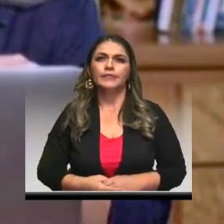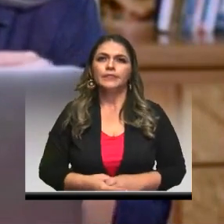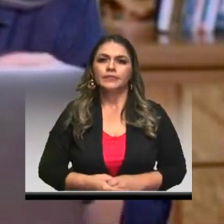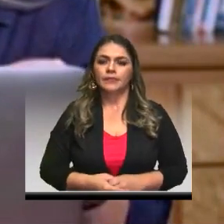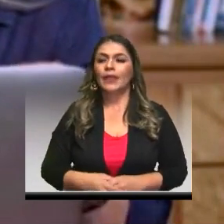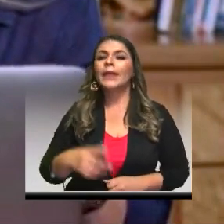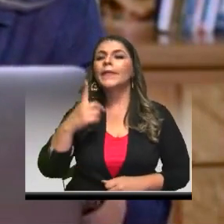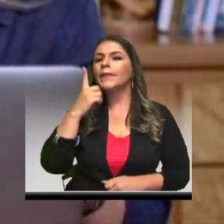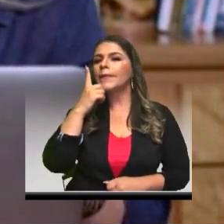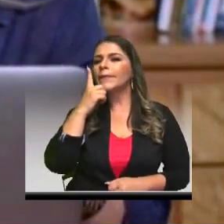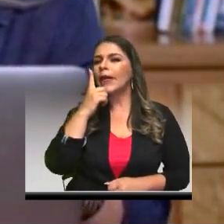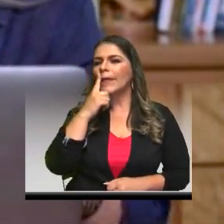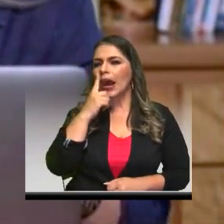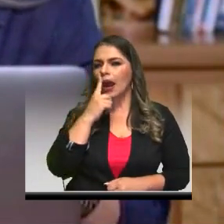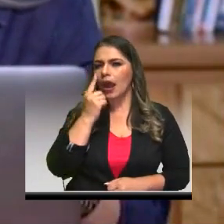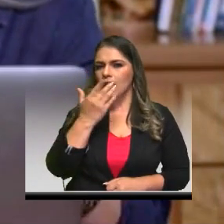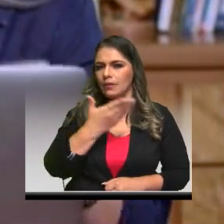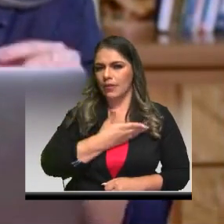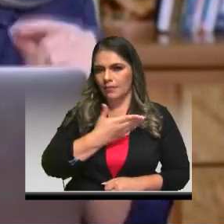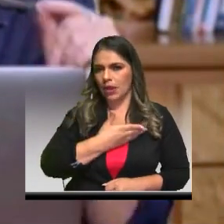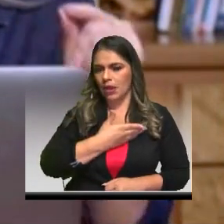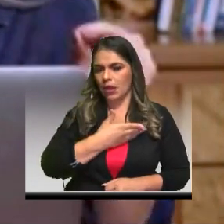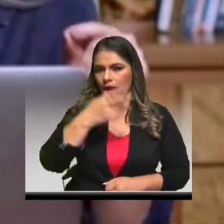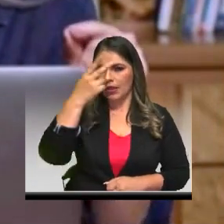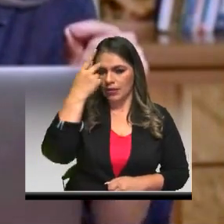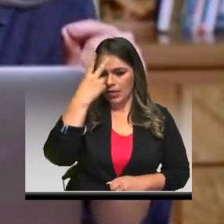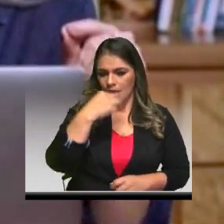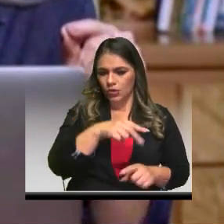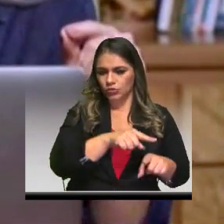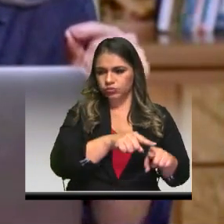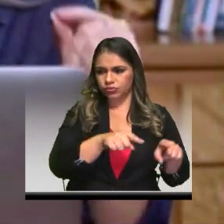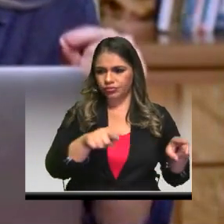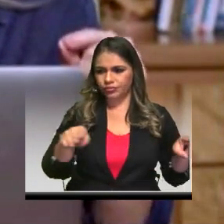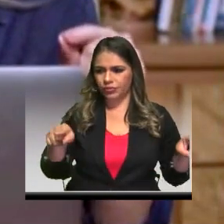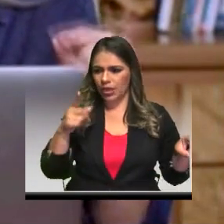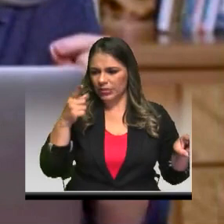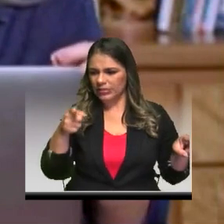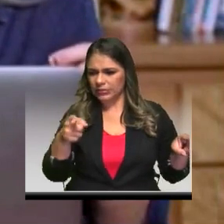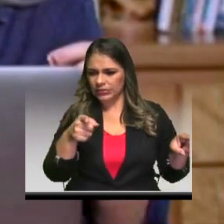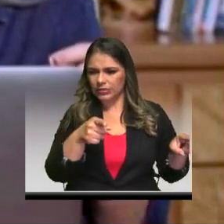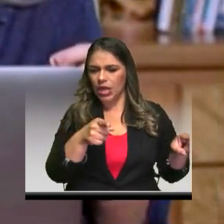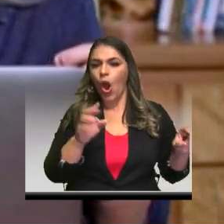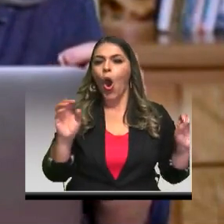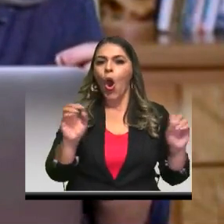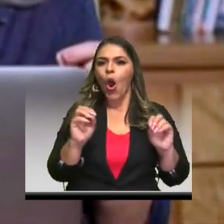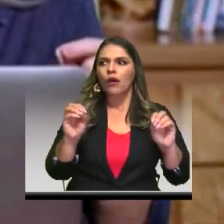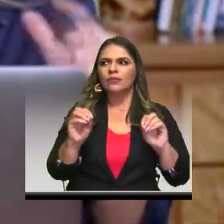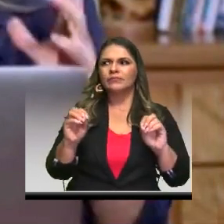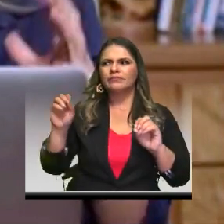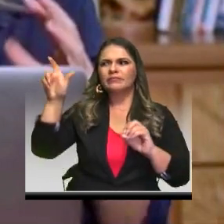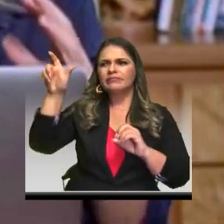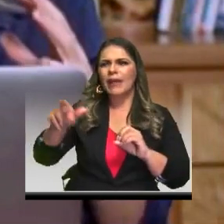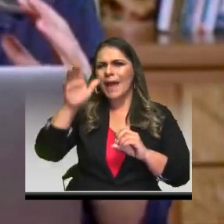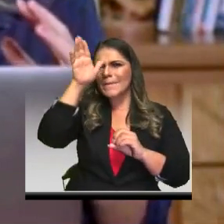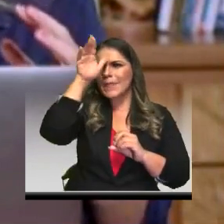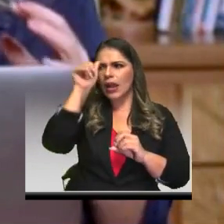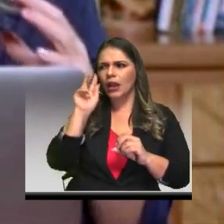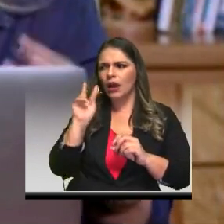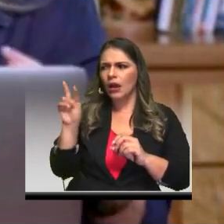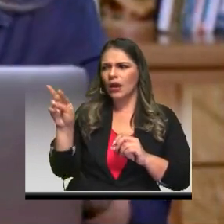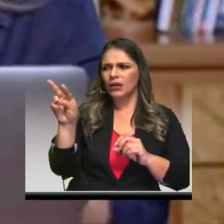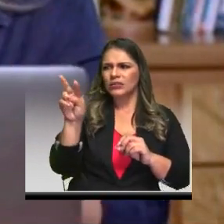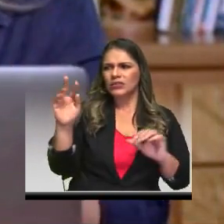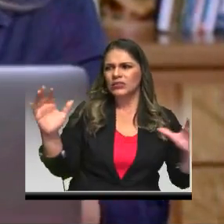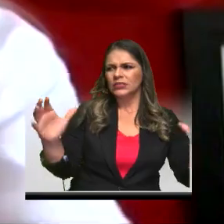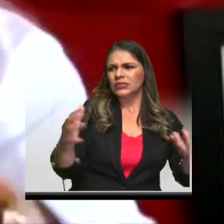un psicópata, un asesino en serie, un violador cerca a nuestros seres queridos? ¿Hay alguna manera